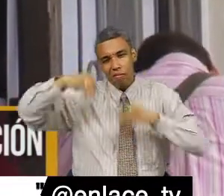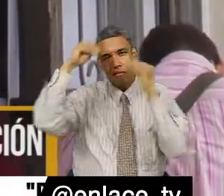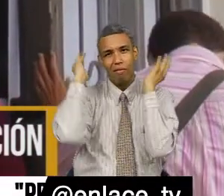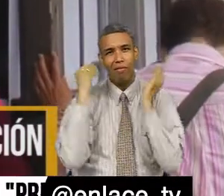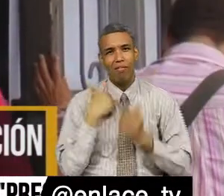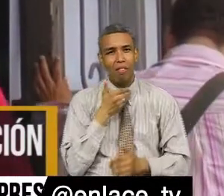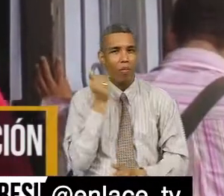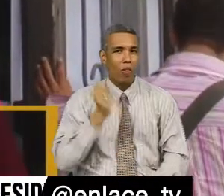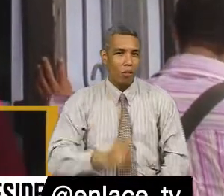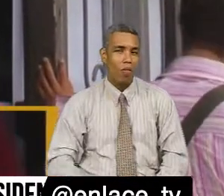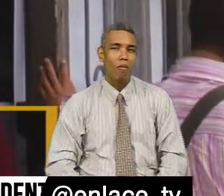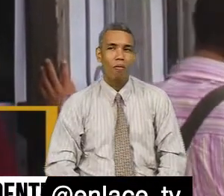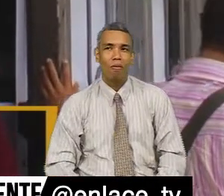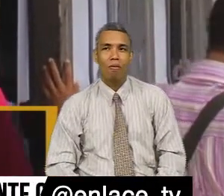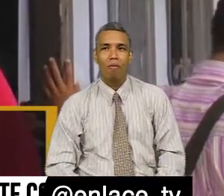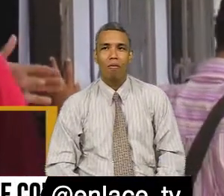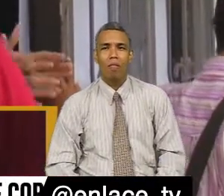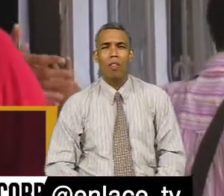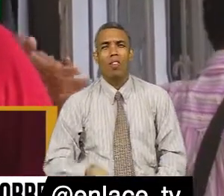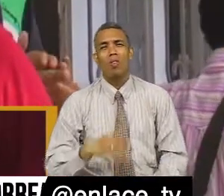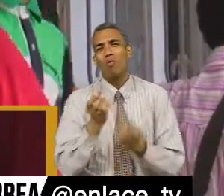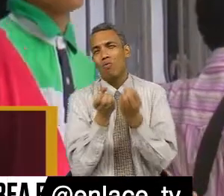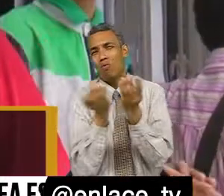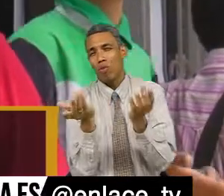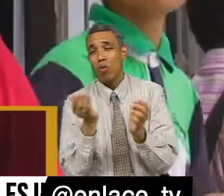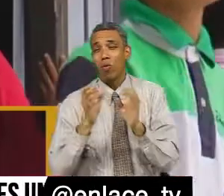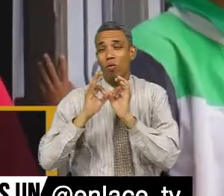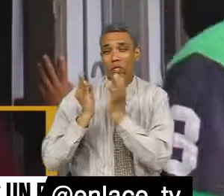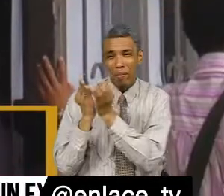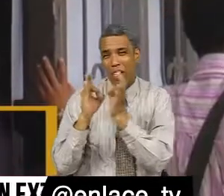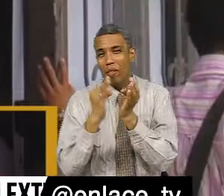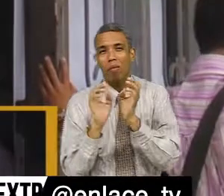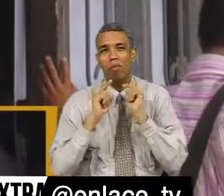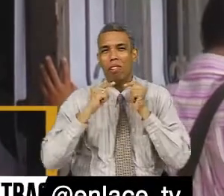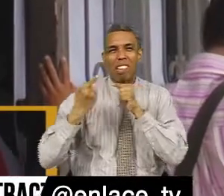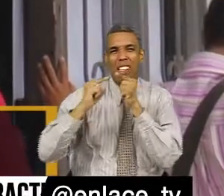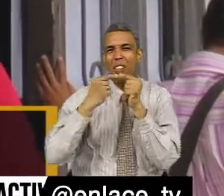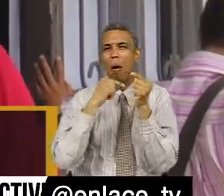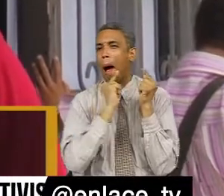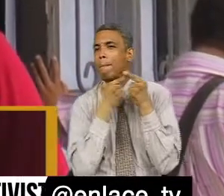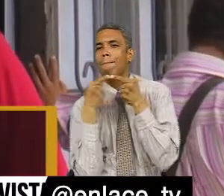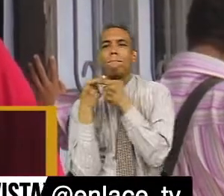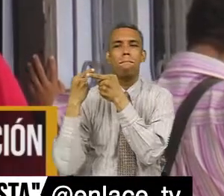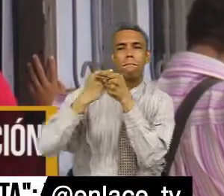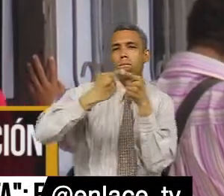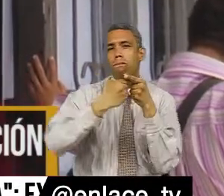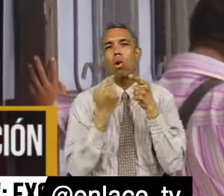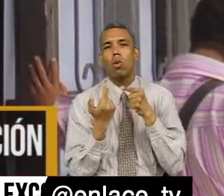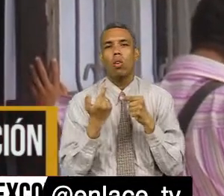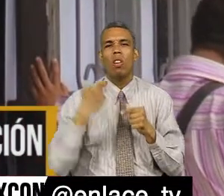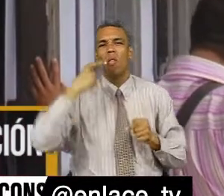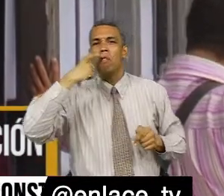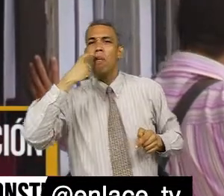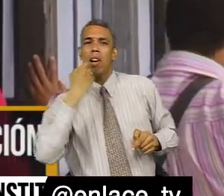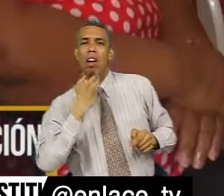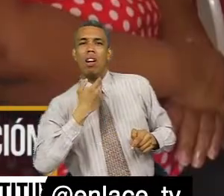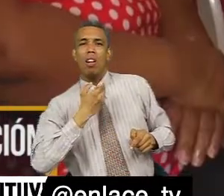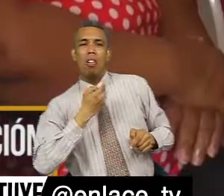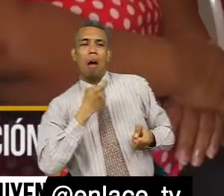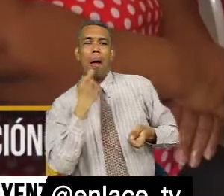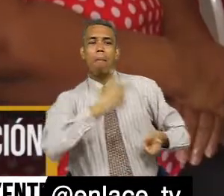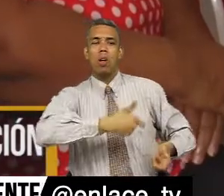presenta bastante en materia de familia, violencia intrafamiliar, inasistencia alimentaria, problemas entre vecinos.